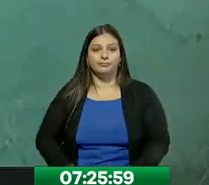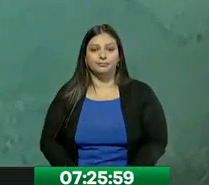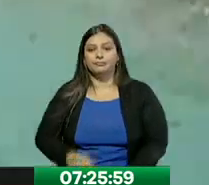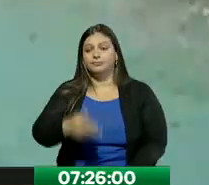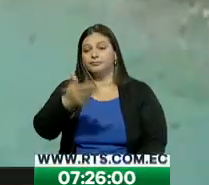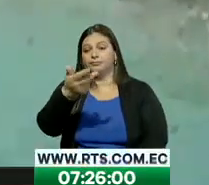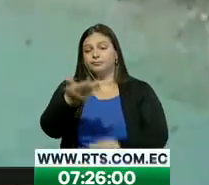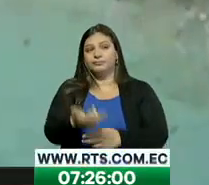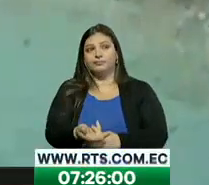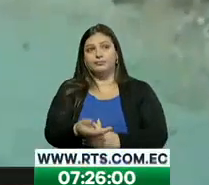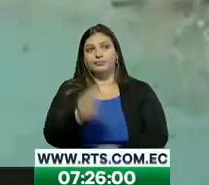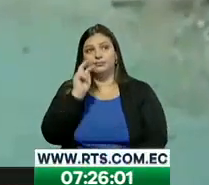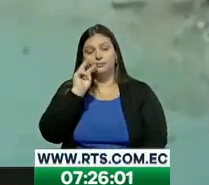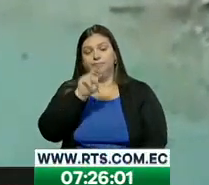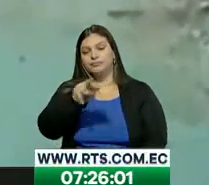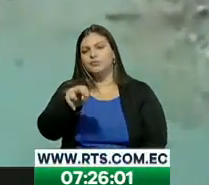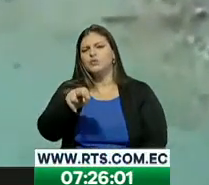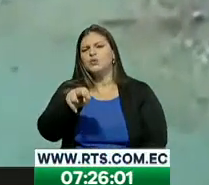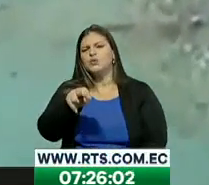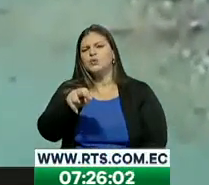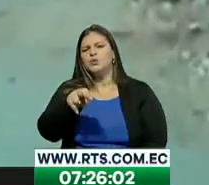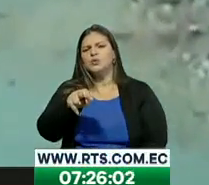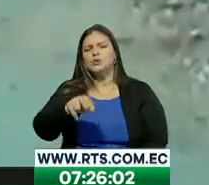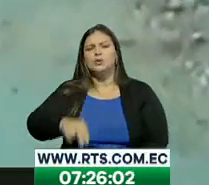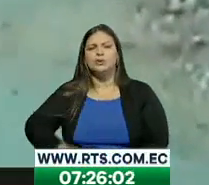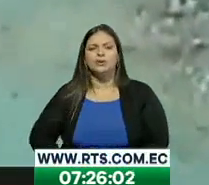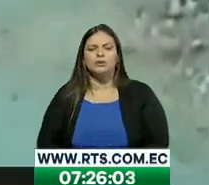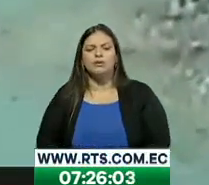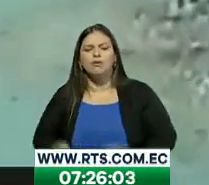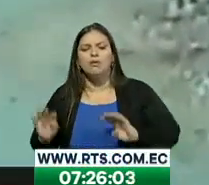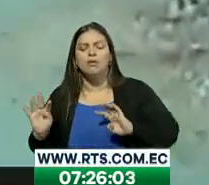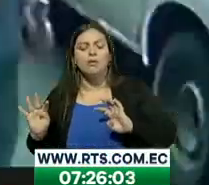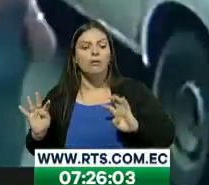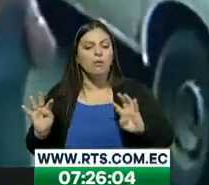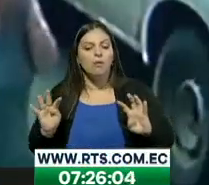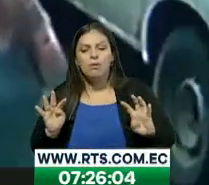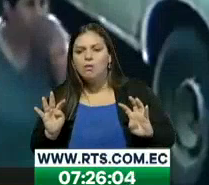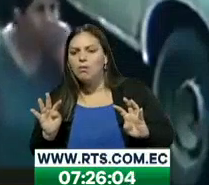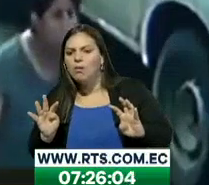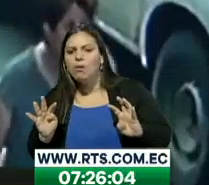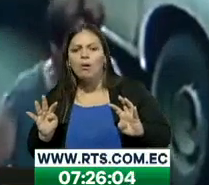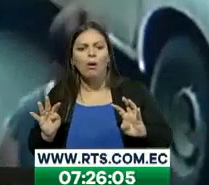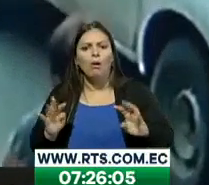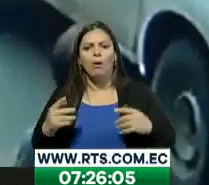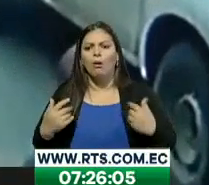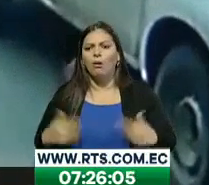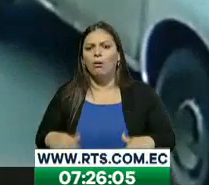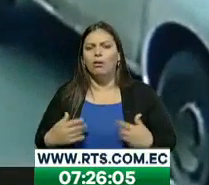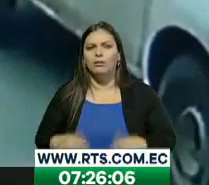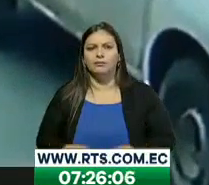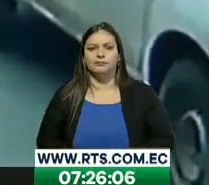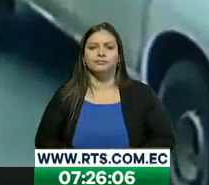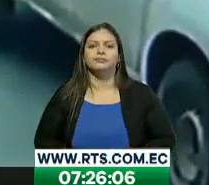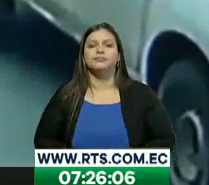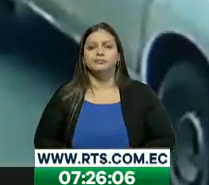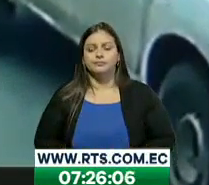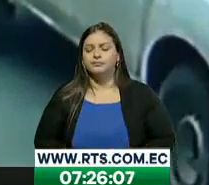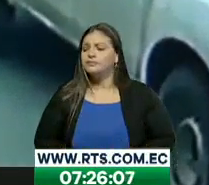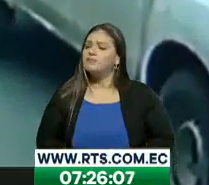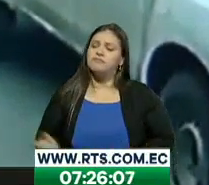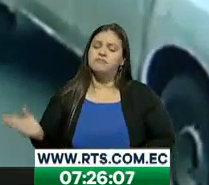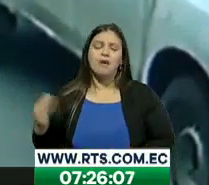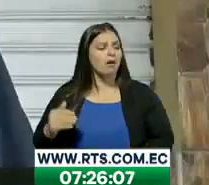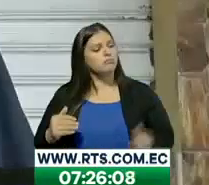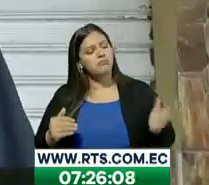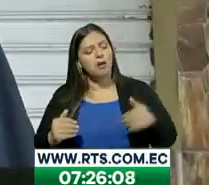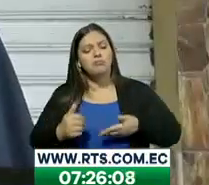mitad de la calzada, mientras habitantes de la calle 115 y avenida 203, donde ocurrieron los hechos, salieron para tratar de auxiliar